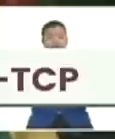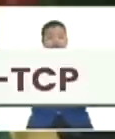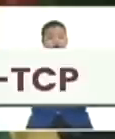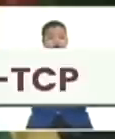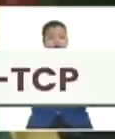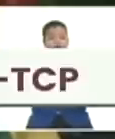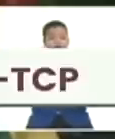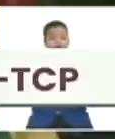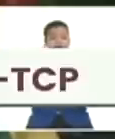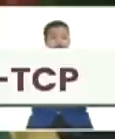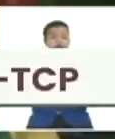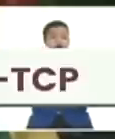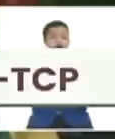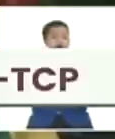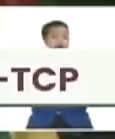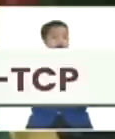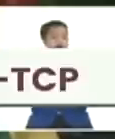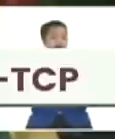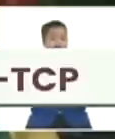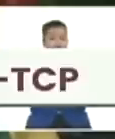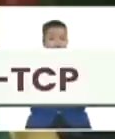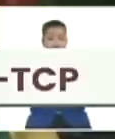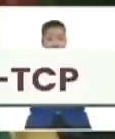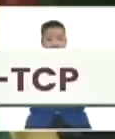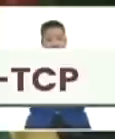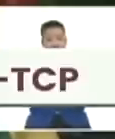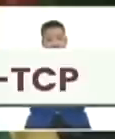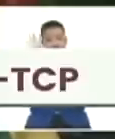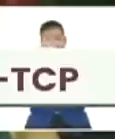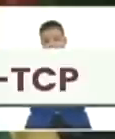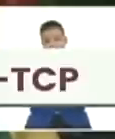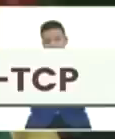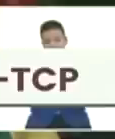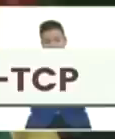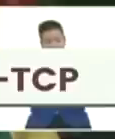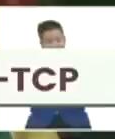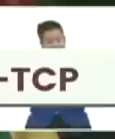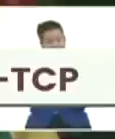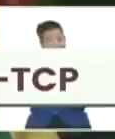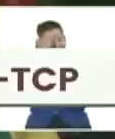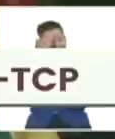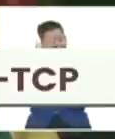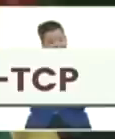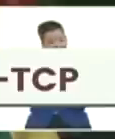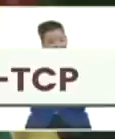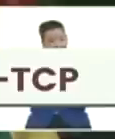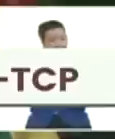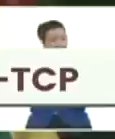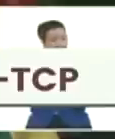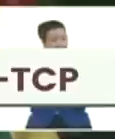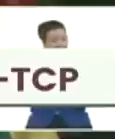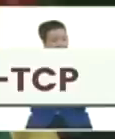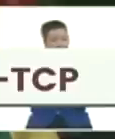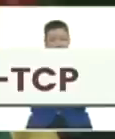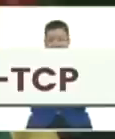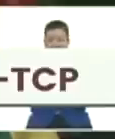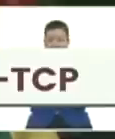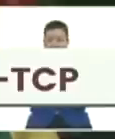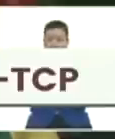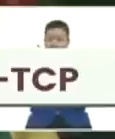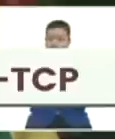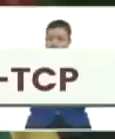del primer grito libertario en América y rendimos homenaje a los próceres de esta gran gesta revolucionaria que